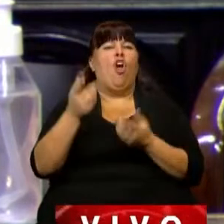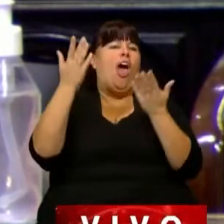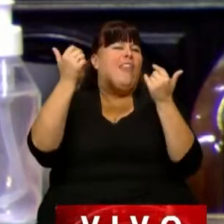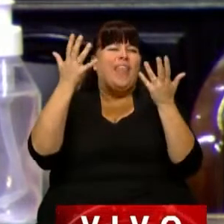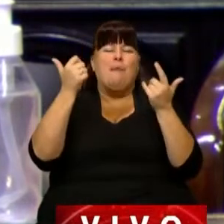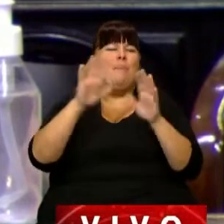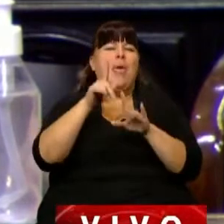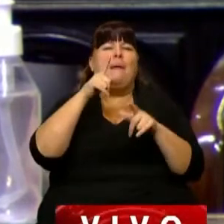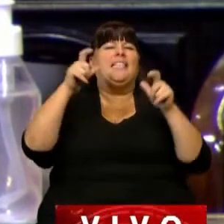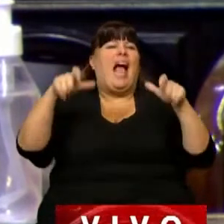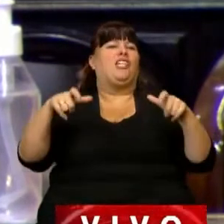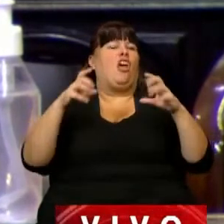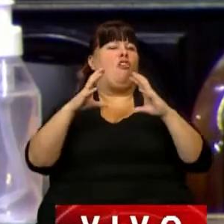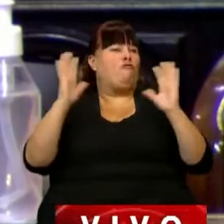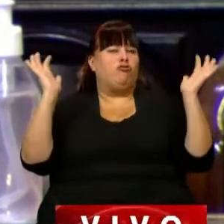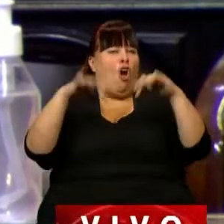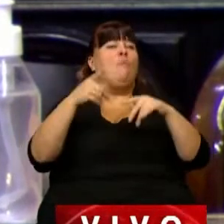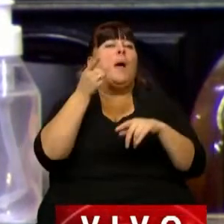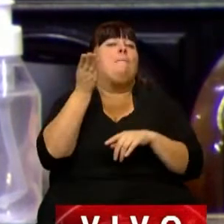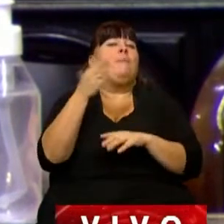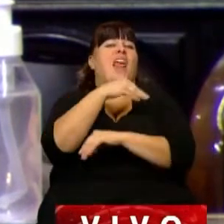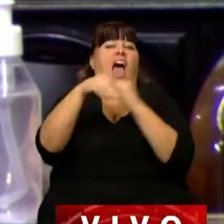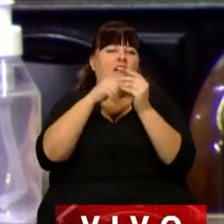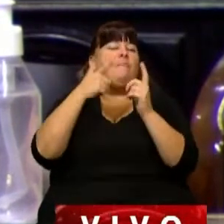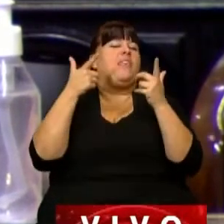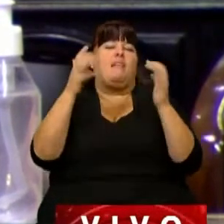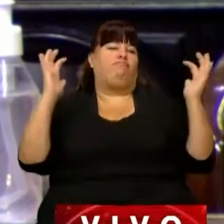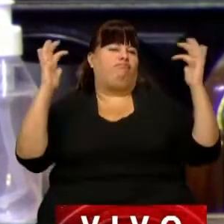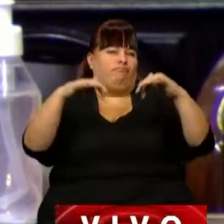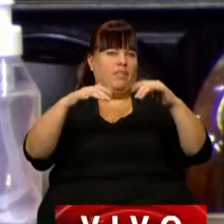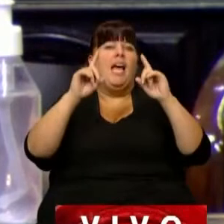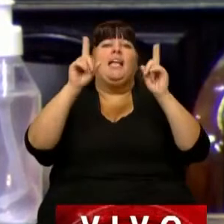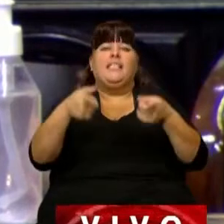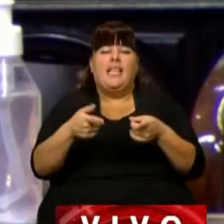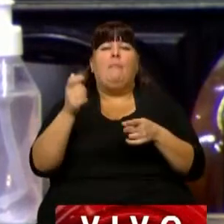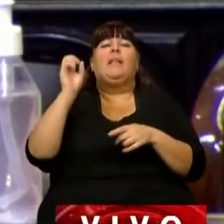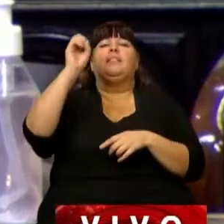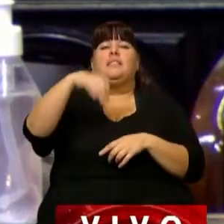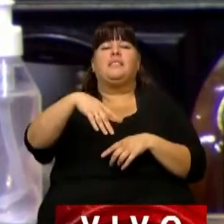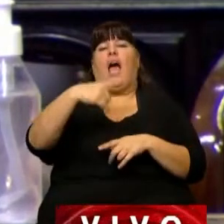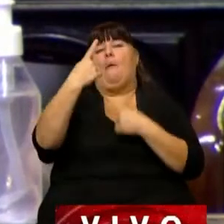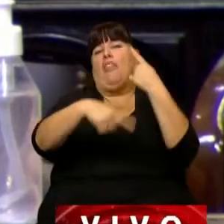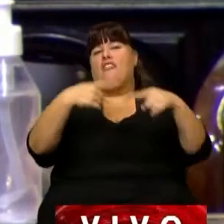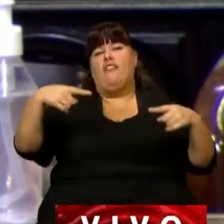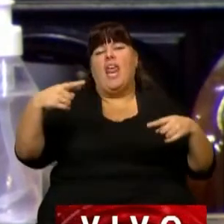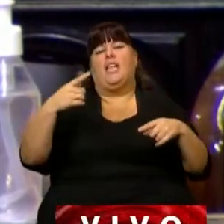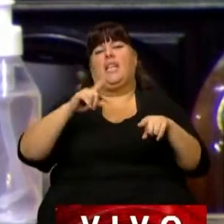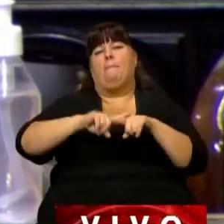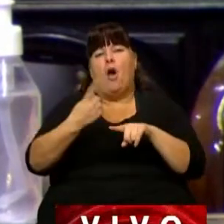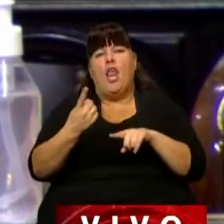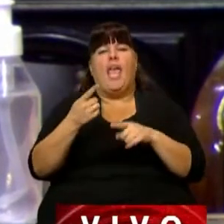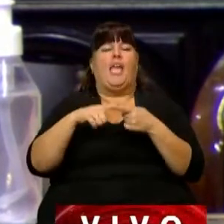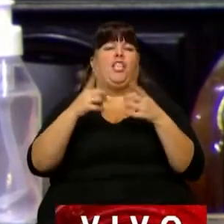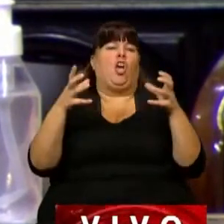despedida fue en una cancha de fútbol, porque así lo pidió la familia también, y allí también tuvieron presente distintos dirigentes